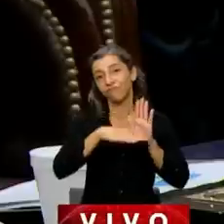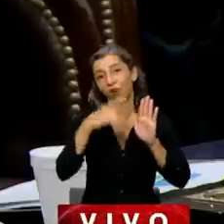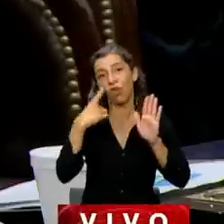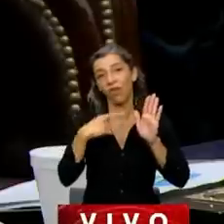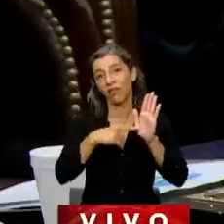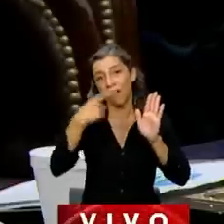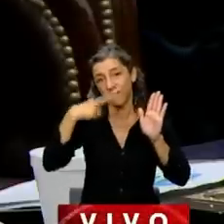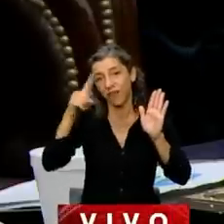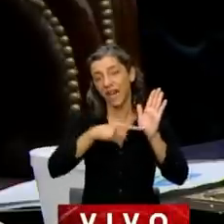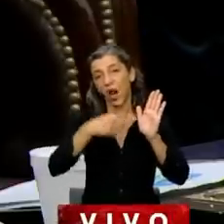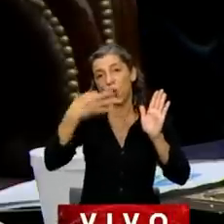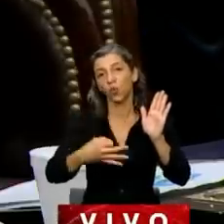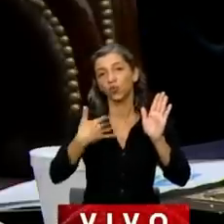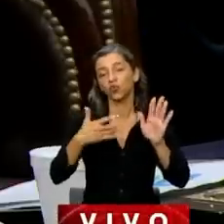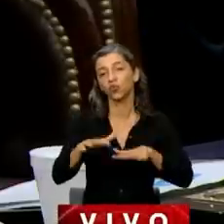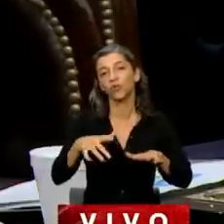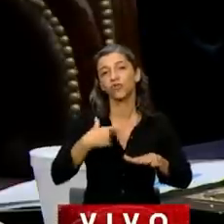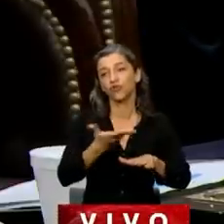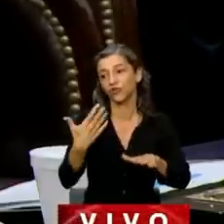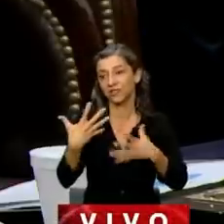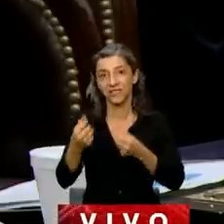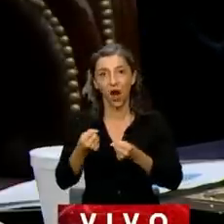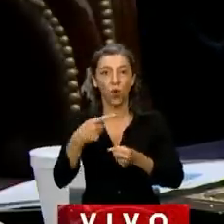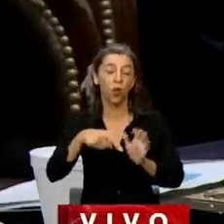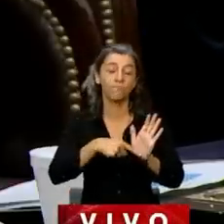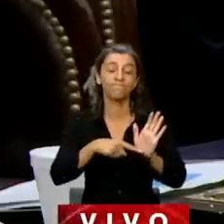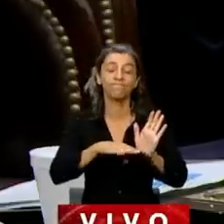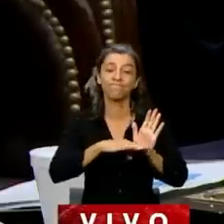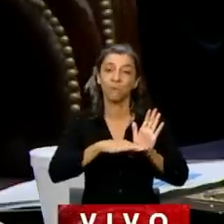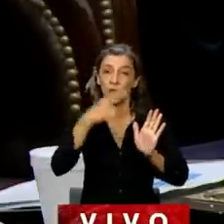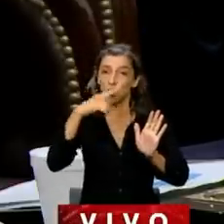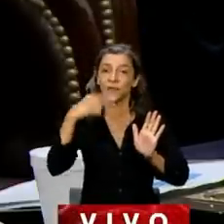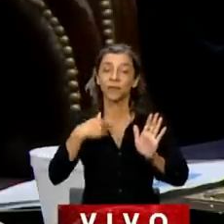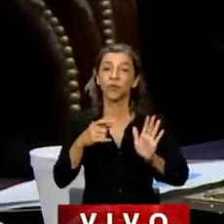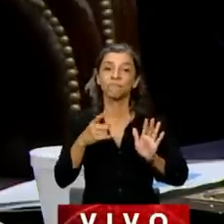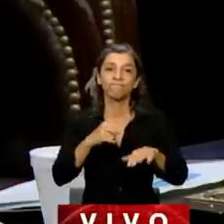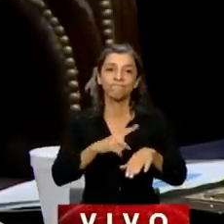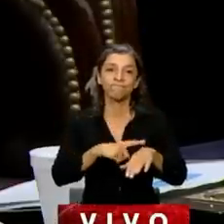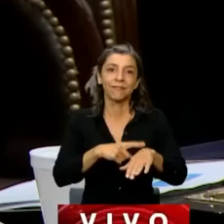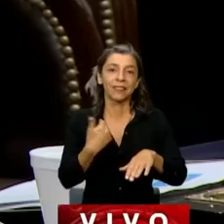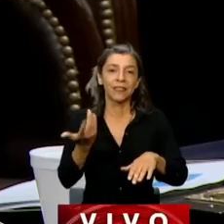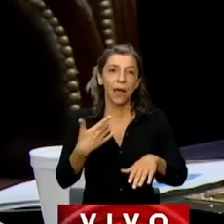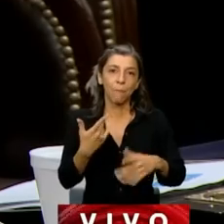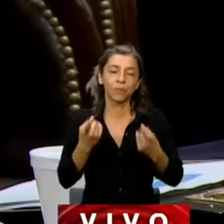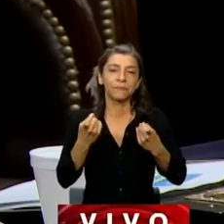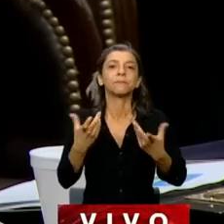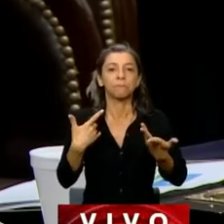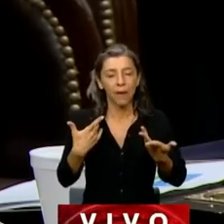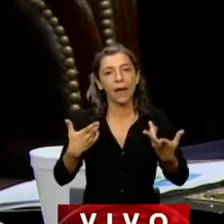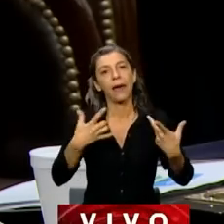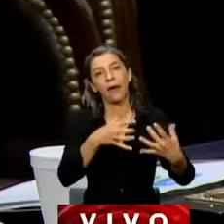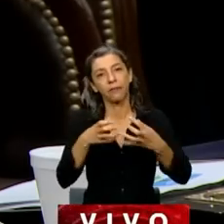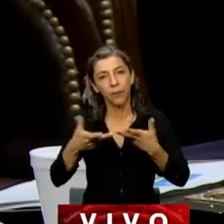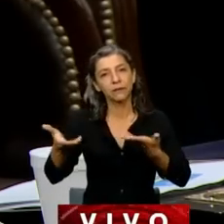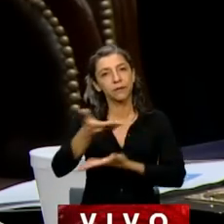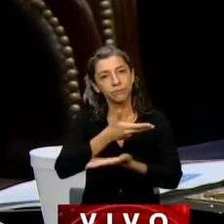el final lo de Salud y Acción Social, porque creo que merece también un tiempo considerable para poder